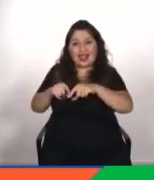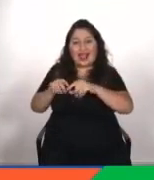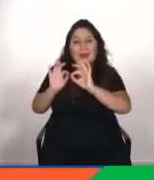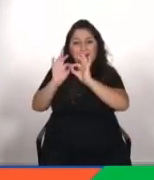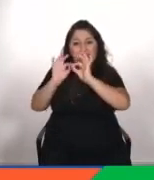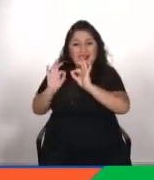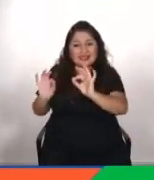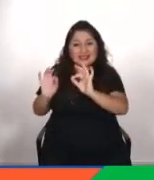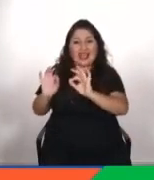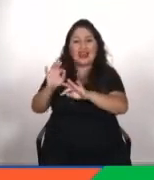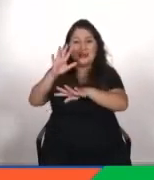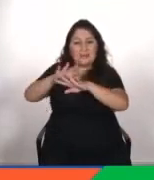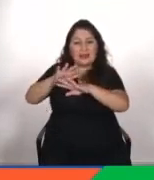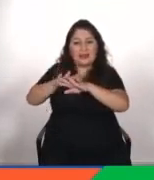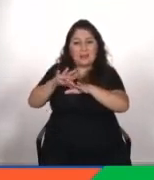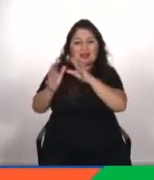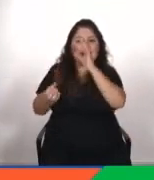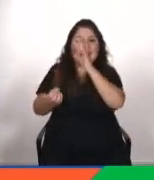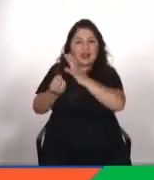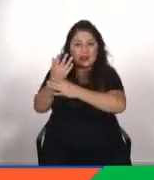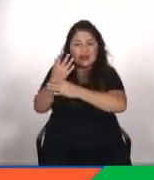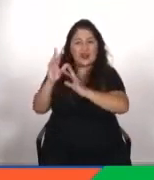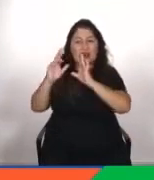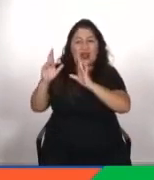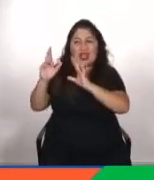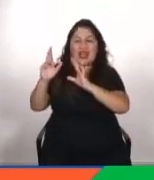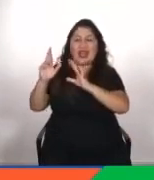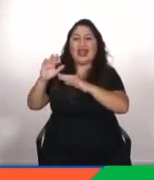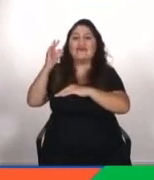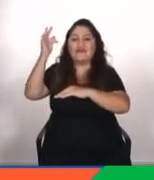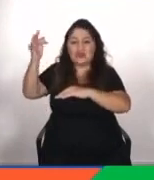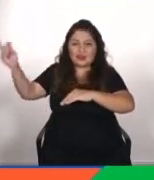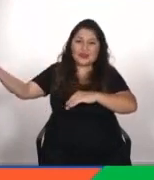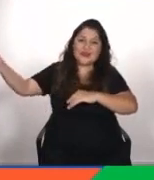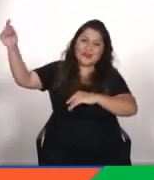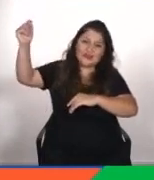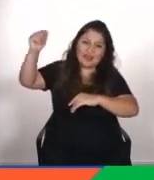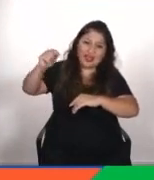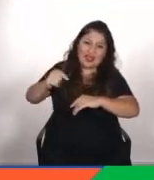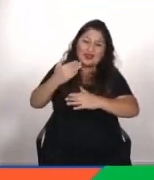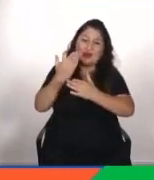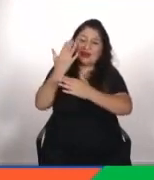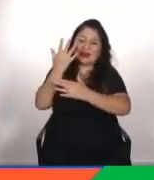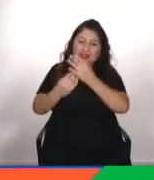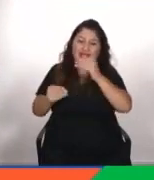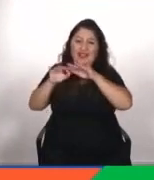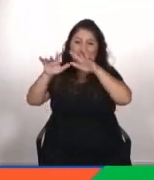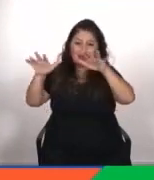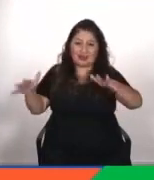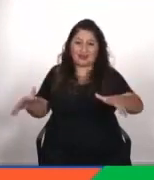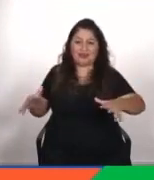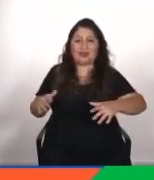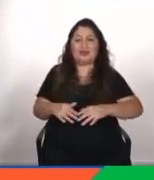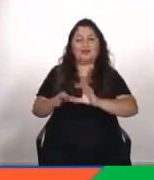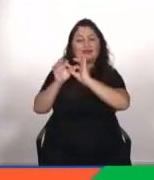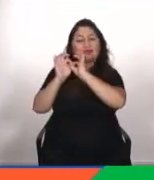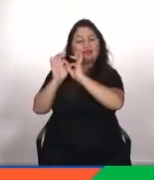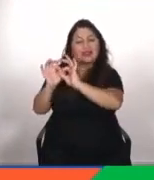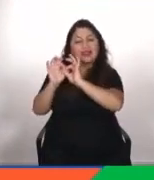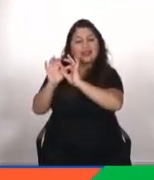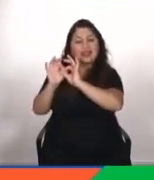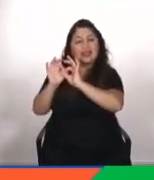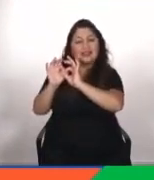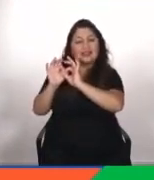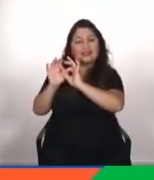acá cuando esa sala se pueda visitar, cuando pase todo esto. Estaré encantado, vamos. Sí, sí, sí, por supuesto. En fin, gracias Eduardo por estar